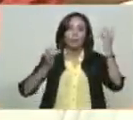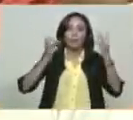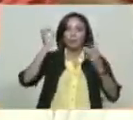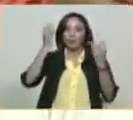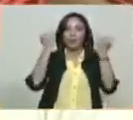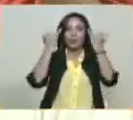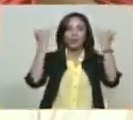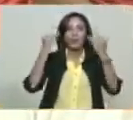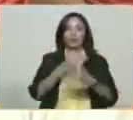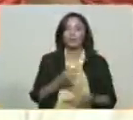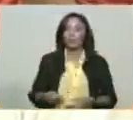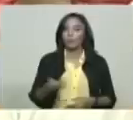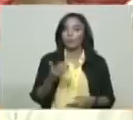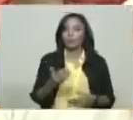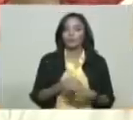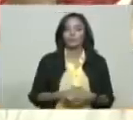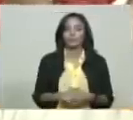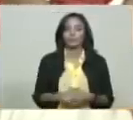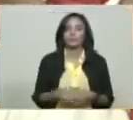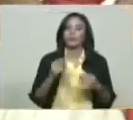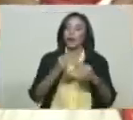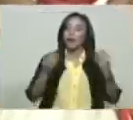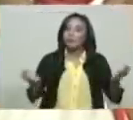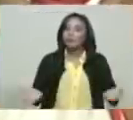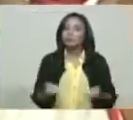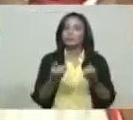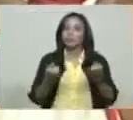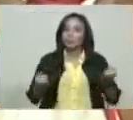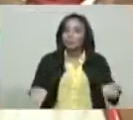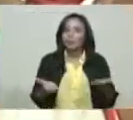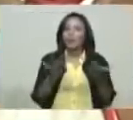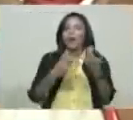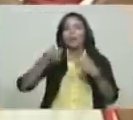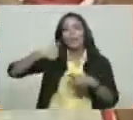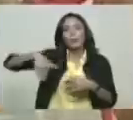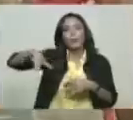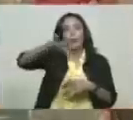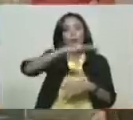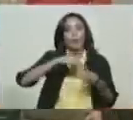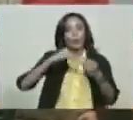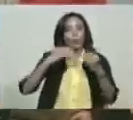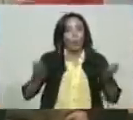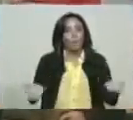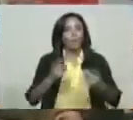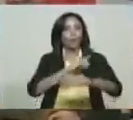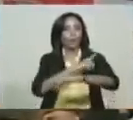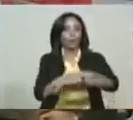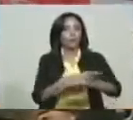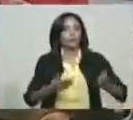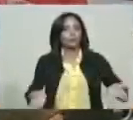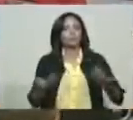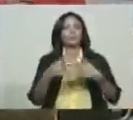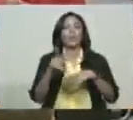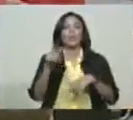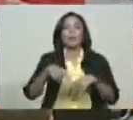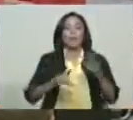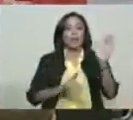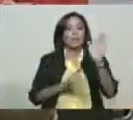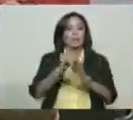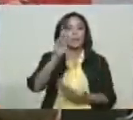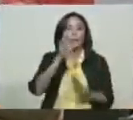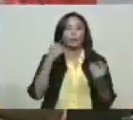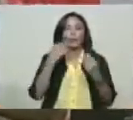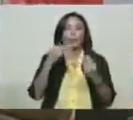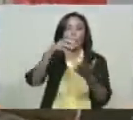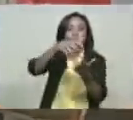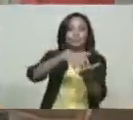importante, defensor, impulsor y promotor del poder popular, promotor del desarrollo endógeno, defensor